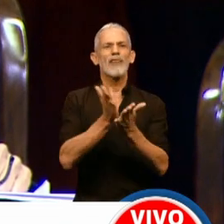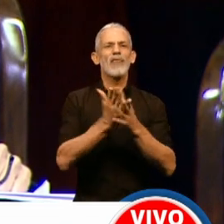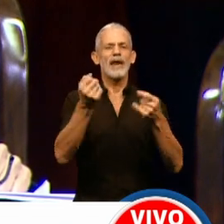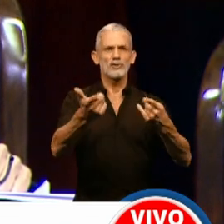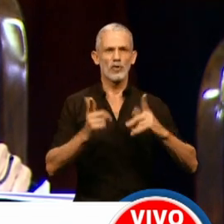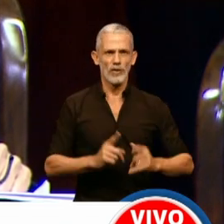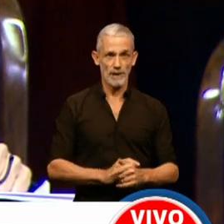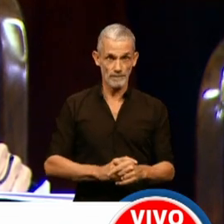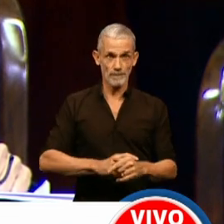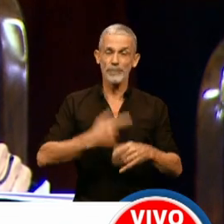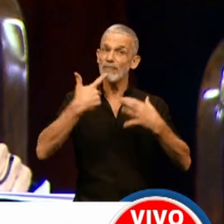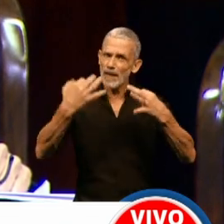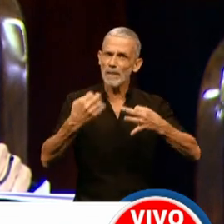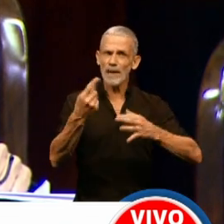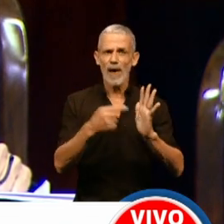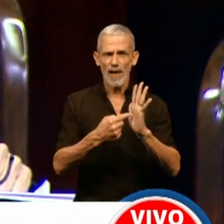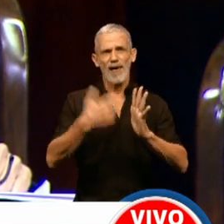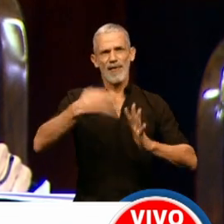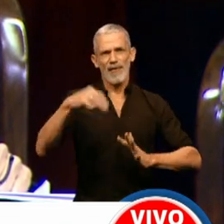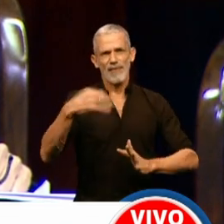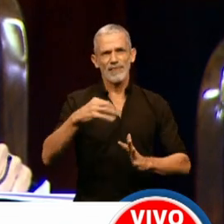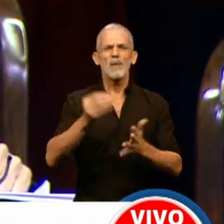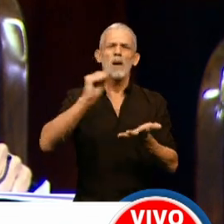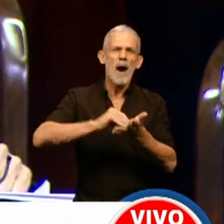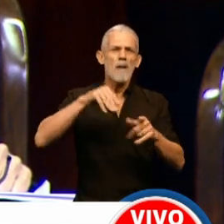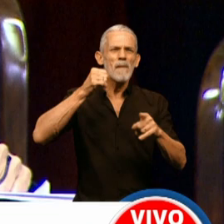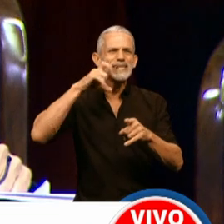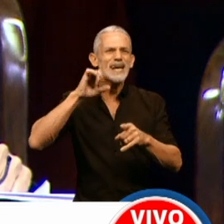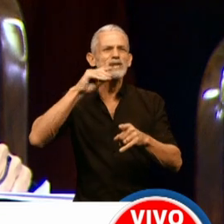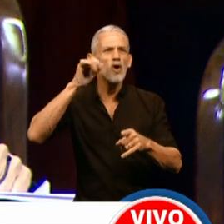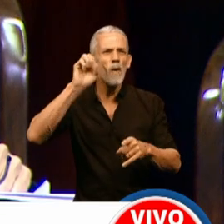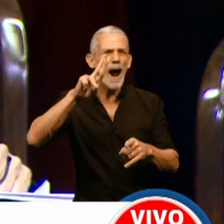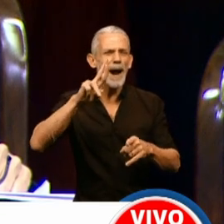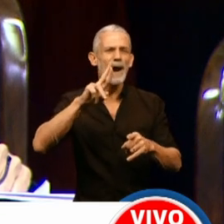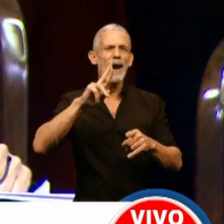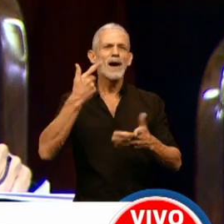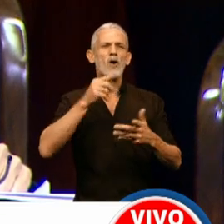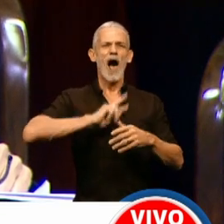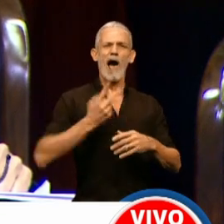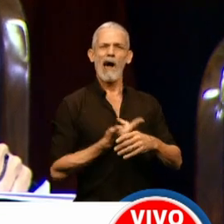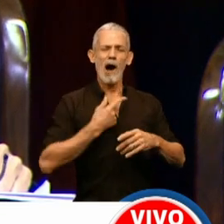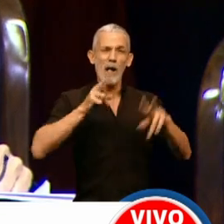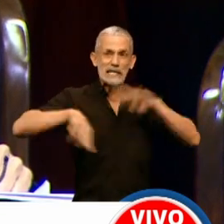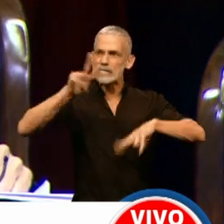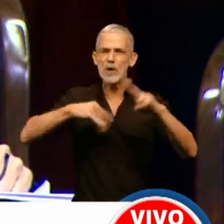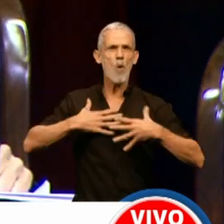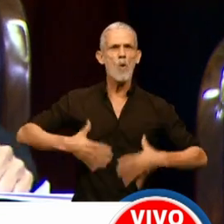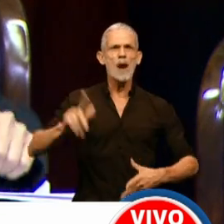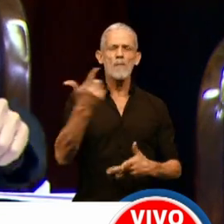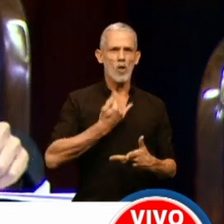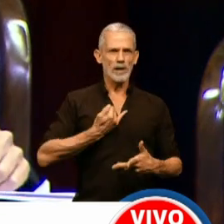que realmente no tengamos otra marcela chocobar que no sigamos buscando el cuerpo de marcela chocobar